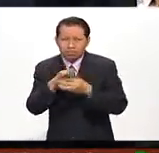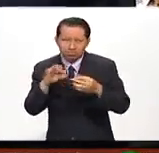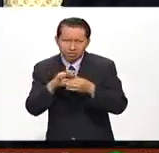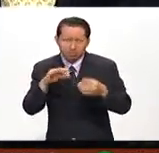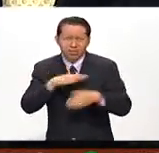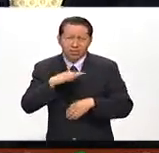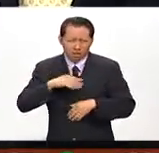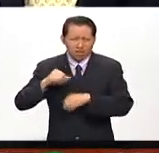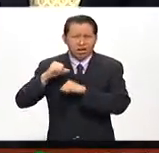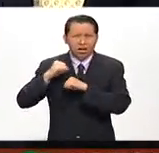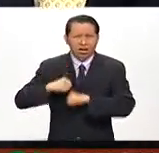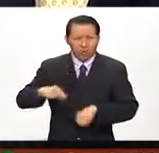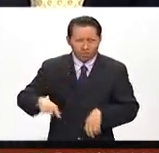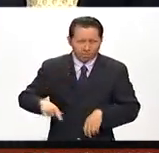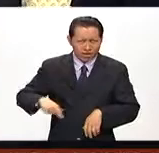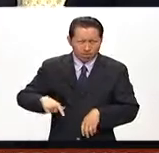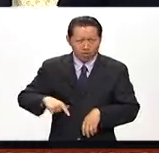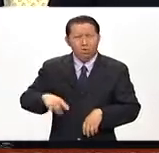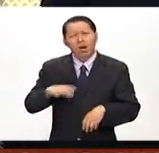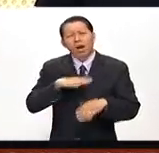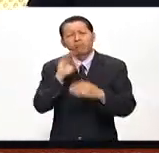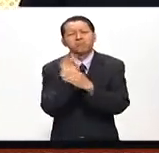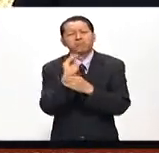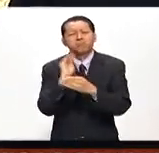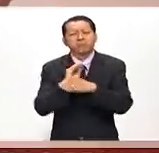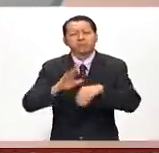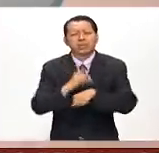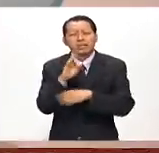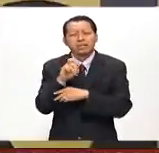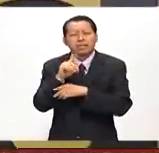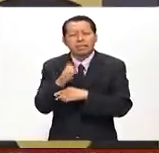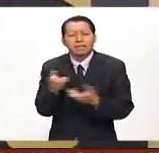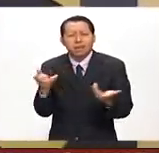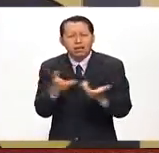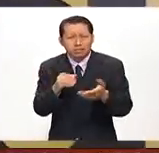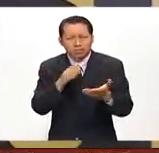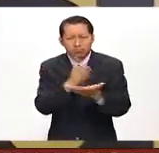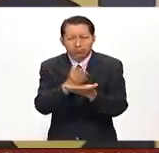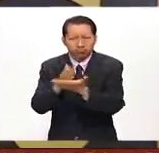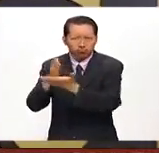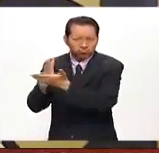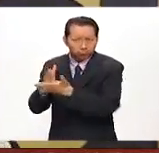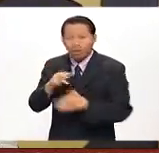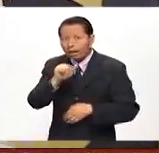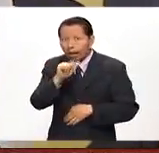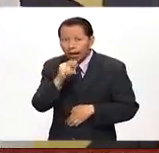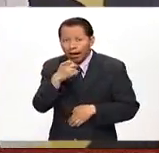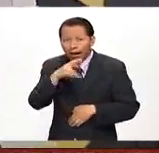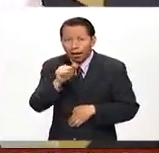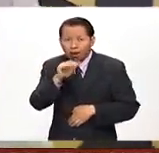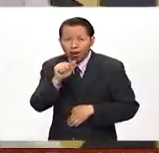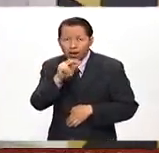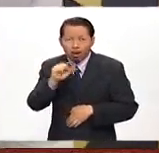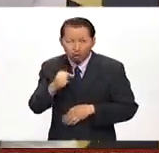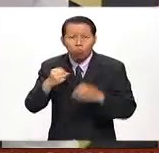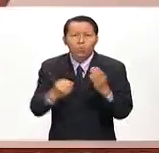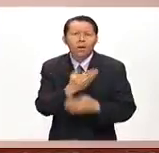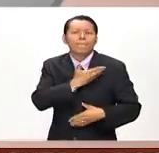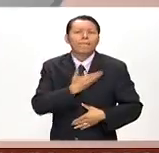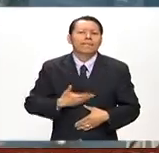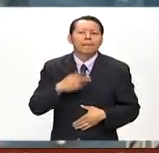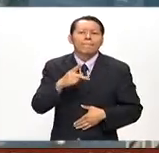negligencia de las autoridades ante los bloqueos de la CENTE. Alejandra Barrales es la nueva presidenta nacional del